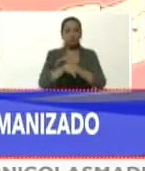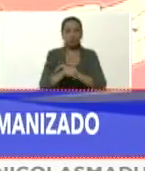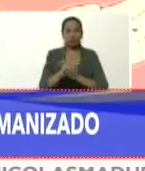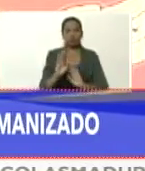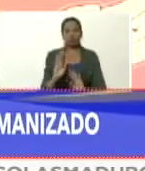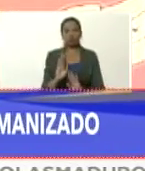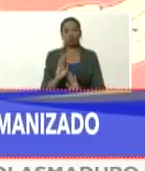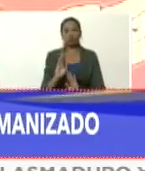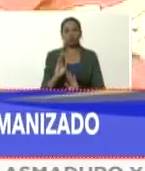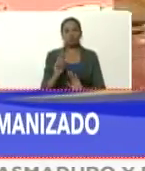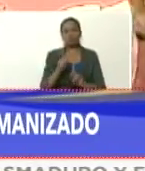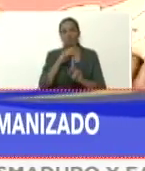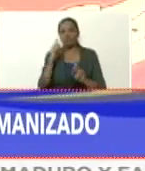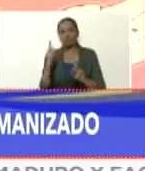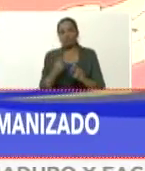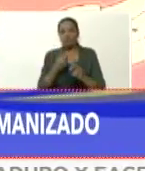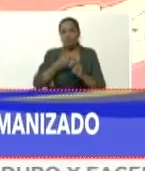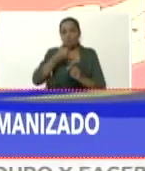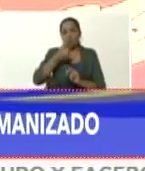redondo,